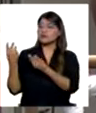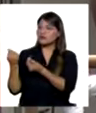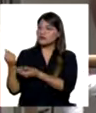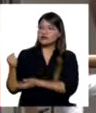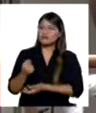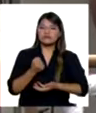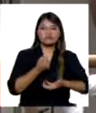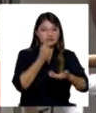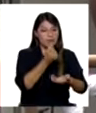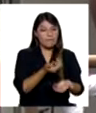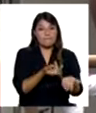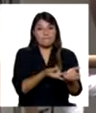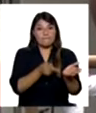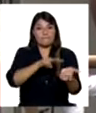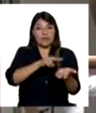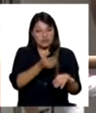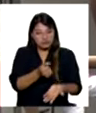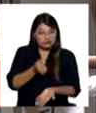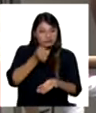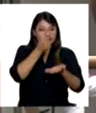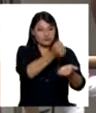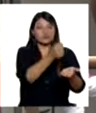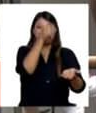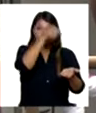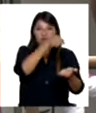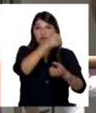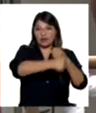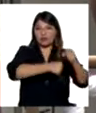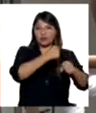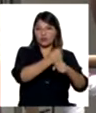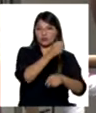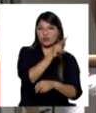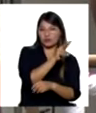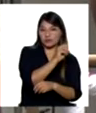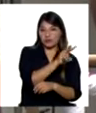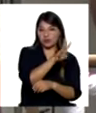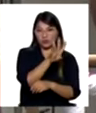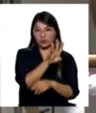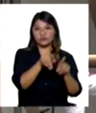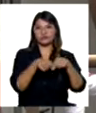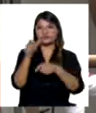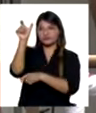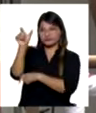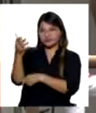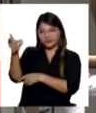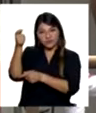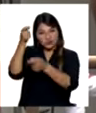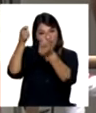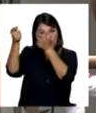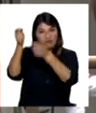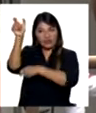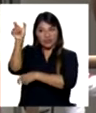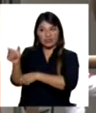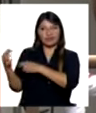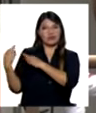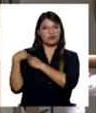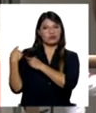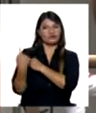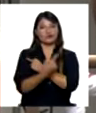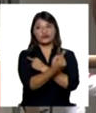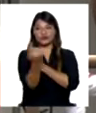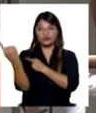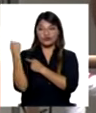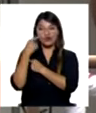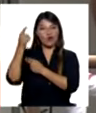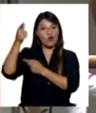presupuesto para este año 2024, solicito a usted y a todo el personal del